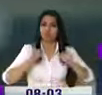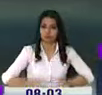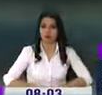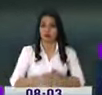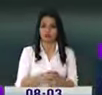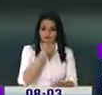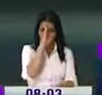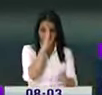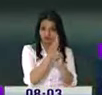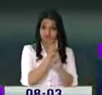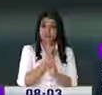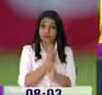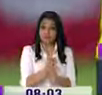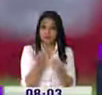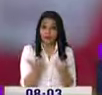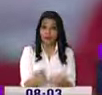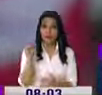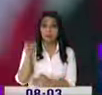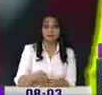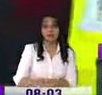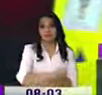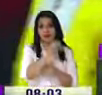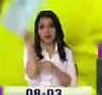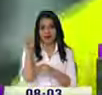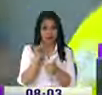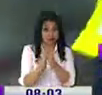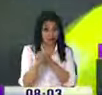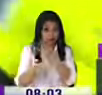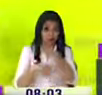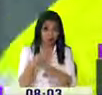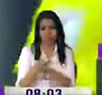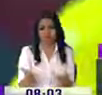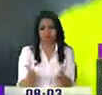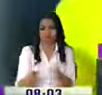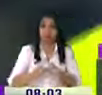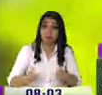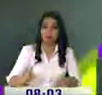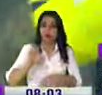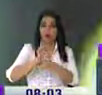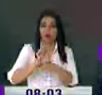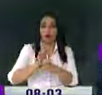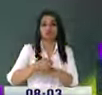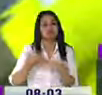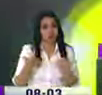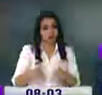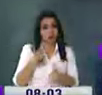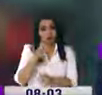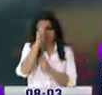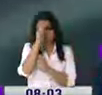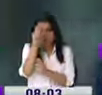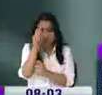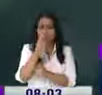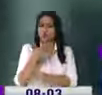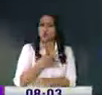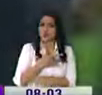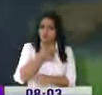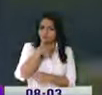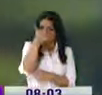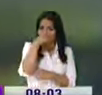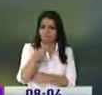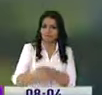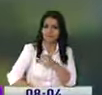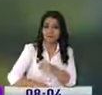el resultado de este martes ya no es por una clasificación. Ecuador juega por la dignidad, por la vergüenza deportiva, por